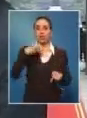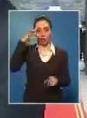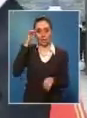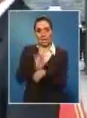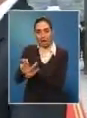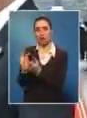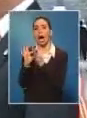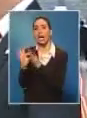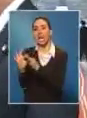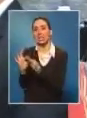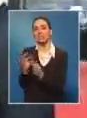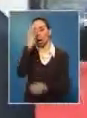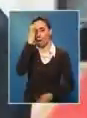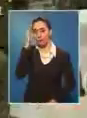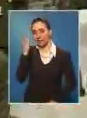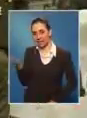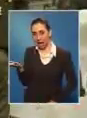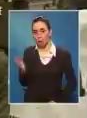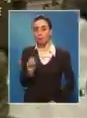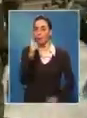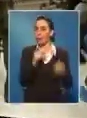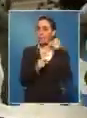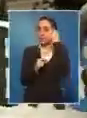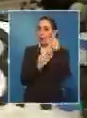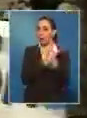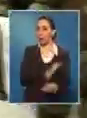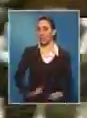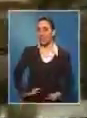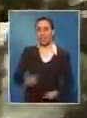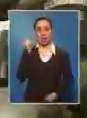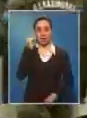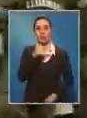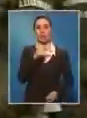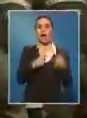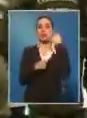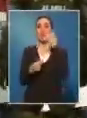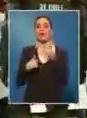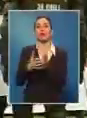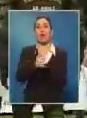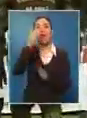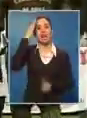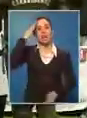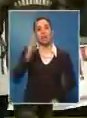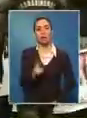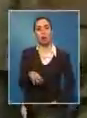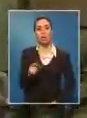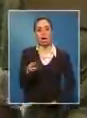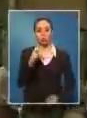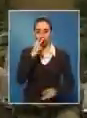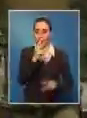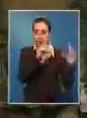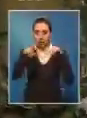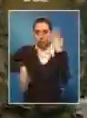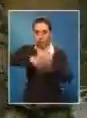Gracias, Michelle. Fue el primer llamado porque la presidenta la llamó en su calidad de entonces líder de UNASUR. Vemos en imágenes los disturbios. Yo te